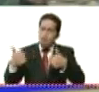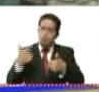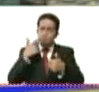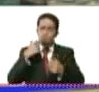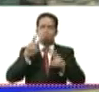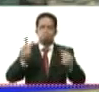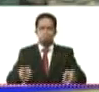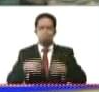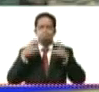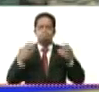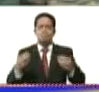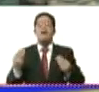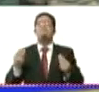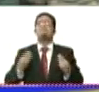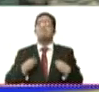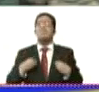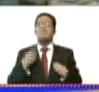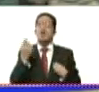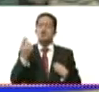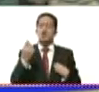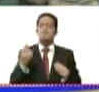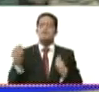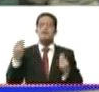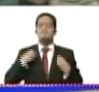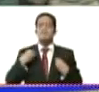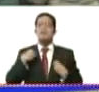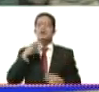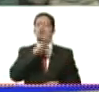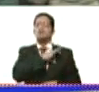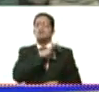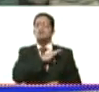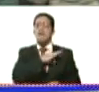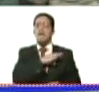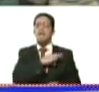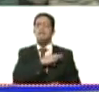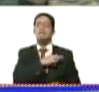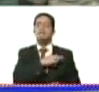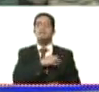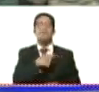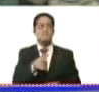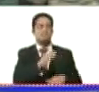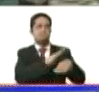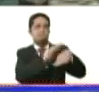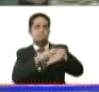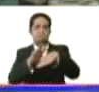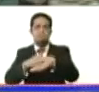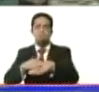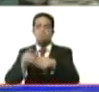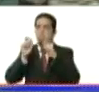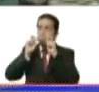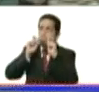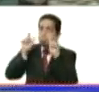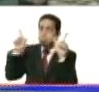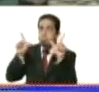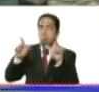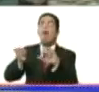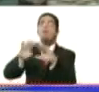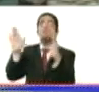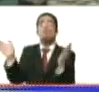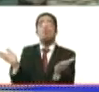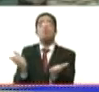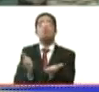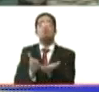económica, nuestra vida social. Y asombremos al mundo. Venezuela en el 2019 asombró al mundo por su valentía, por